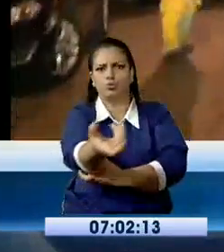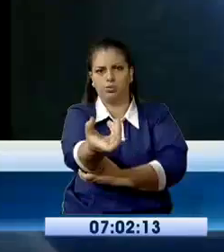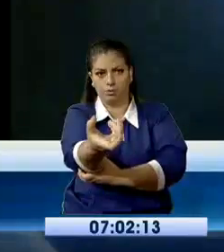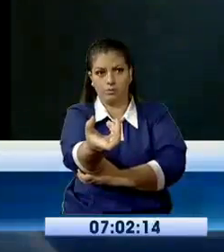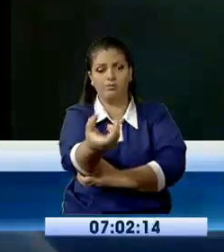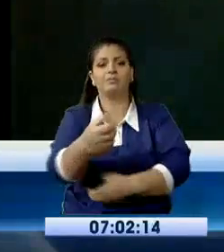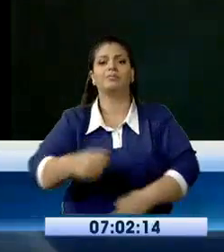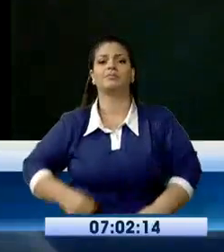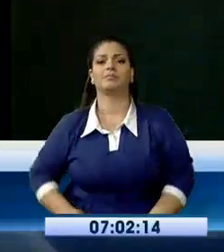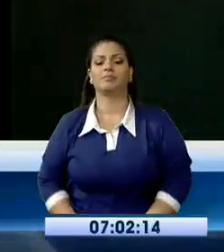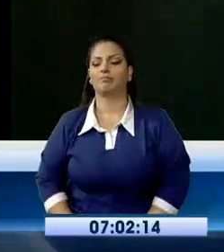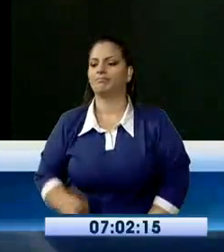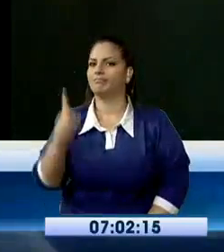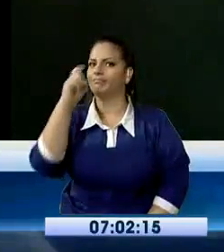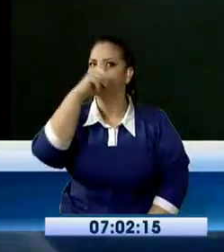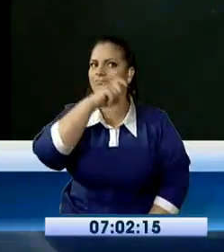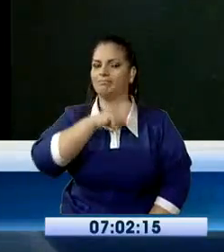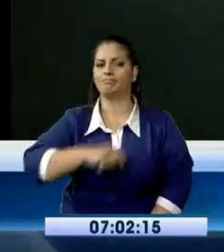las llamas.